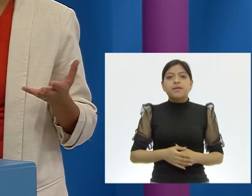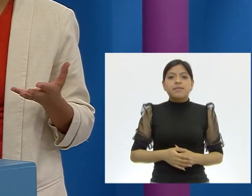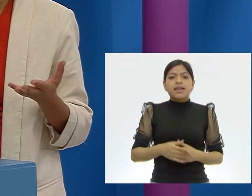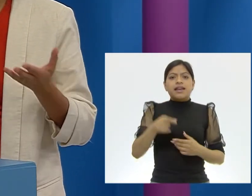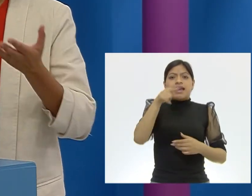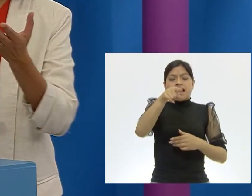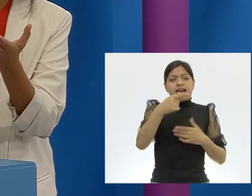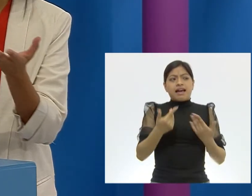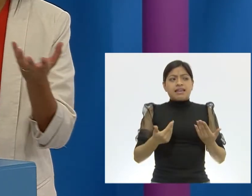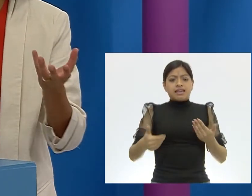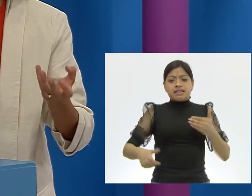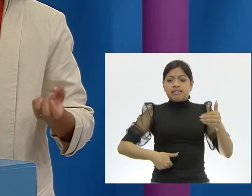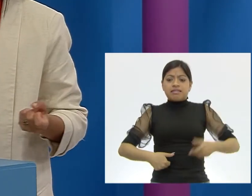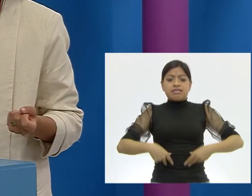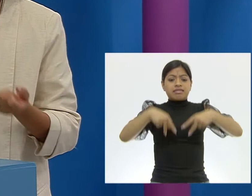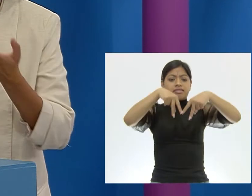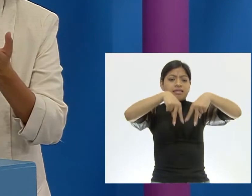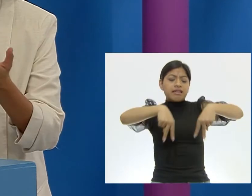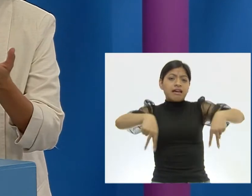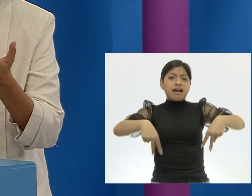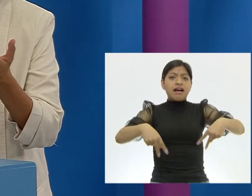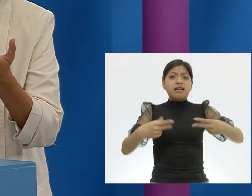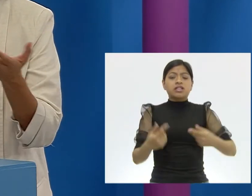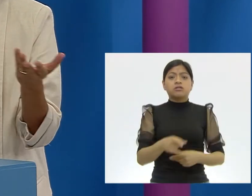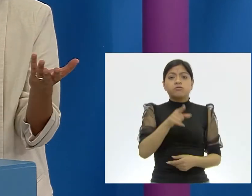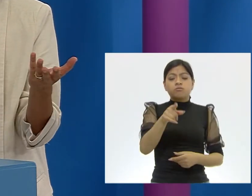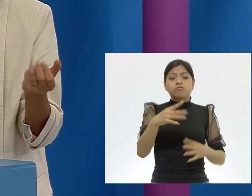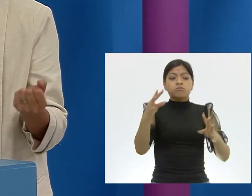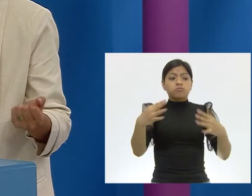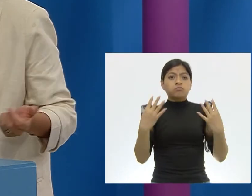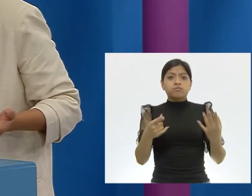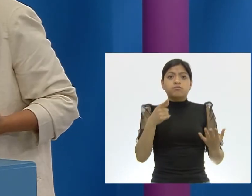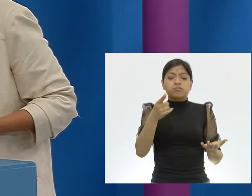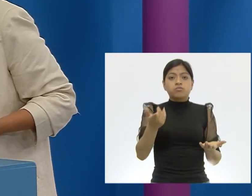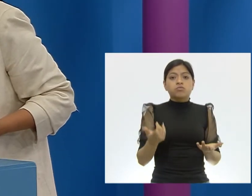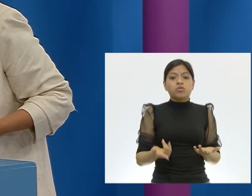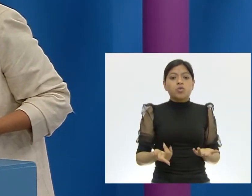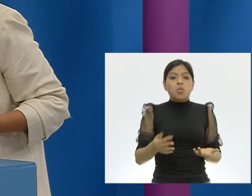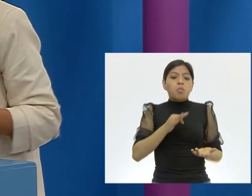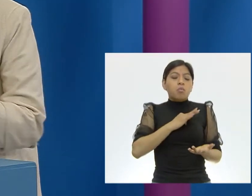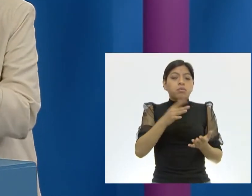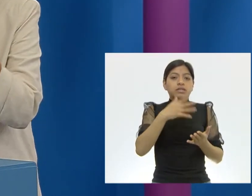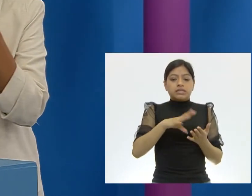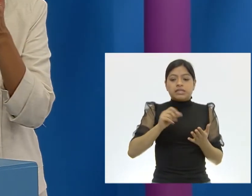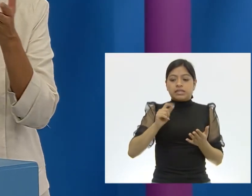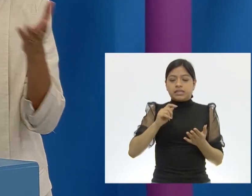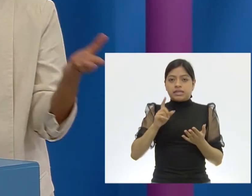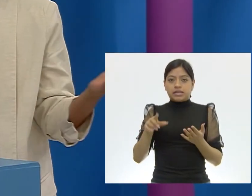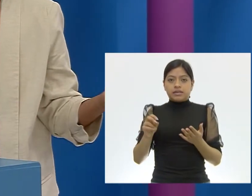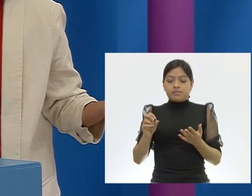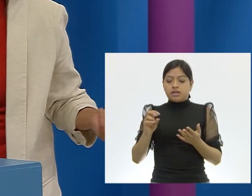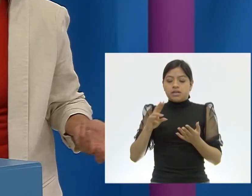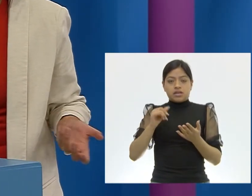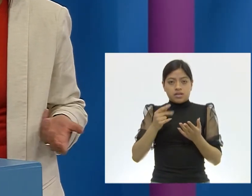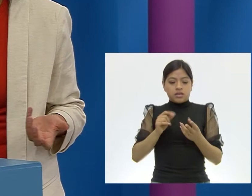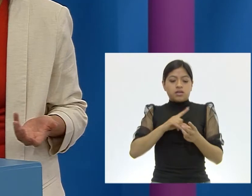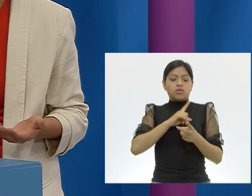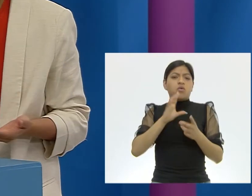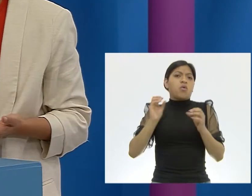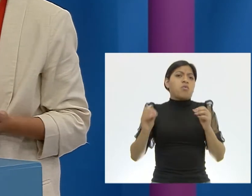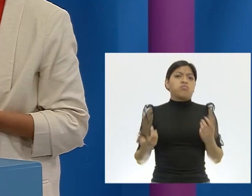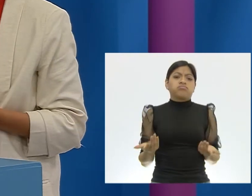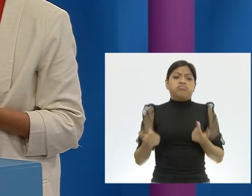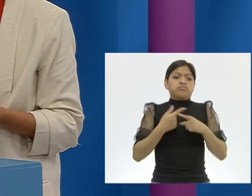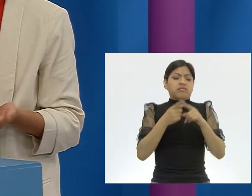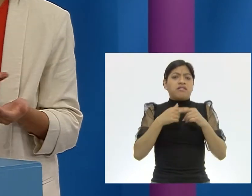de teatro, pues para un público como ustedes, lean, no sé, a Carballido, o lean alguna de las obras que